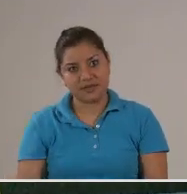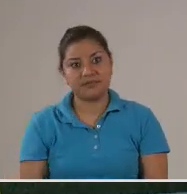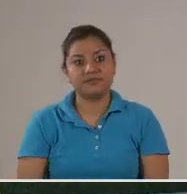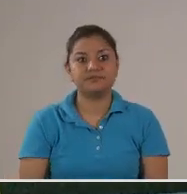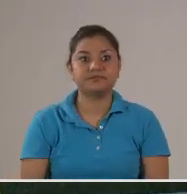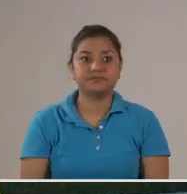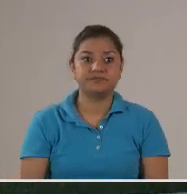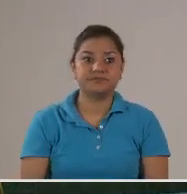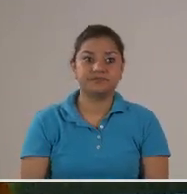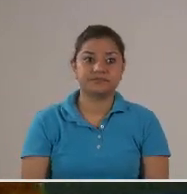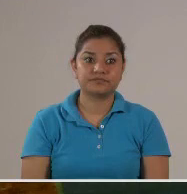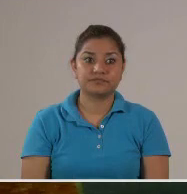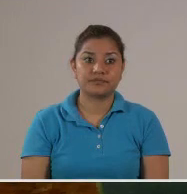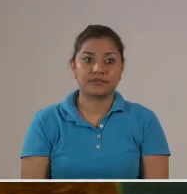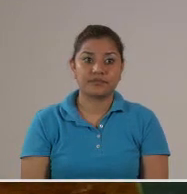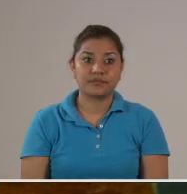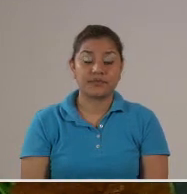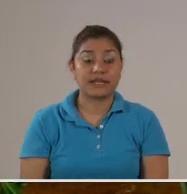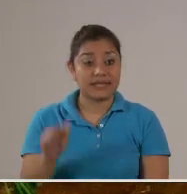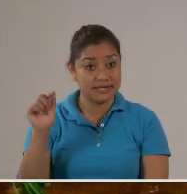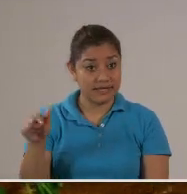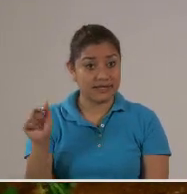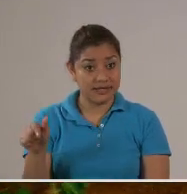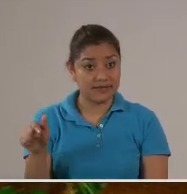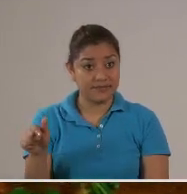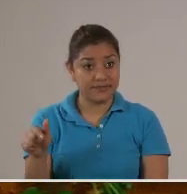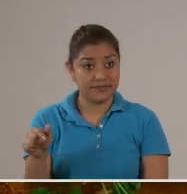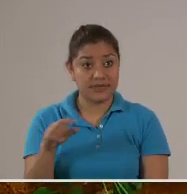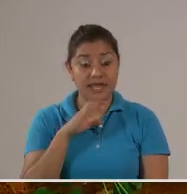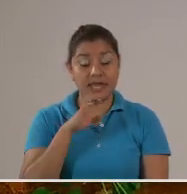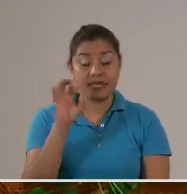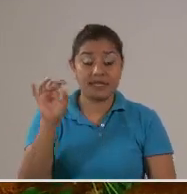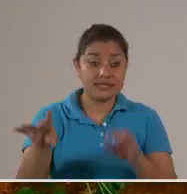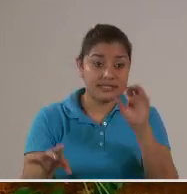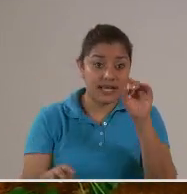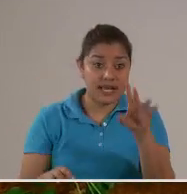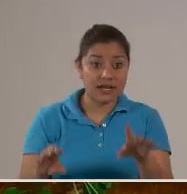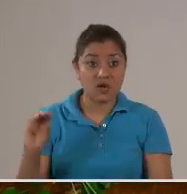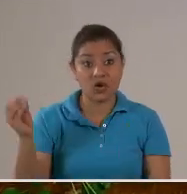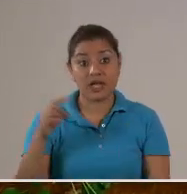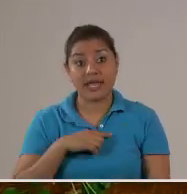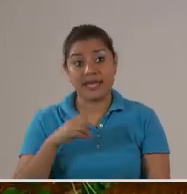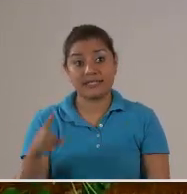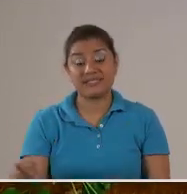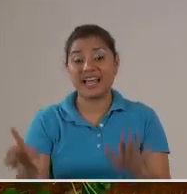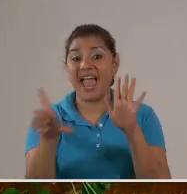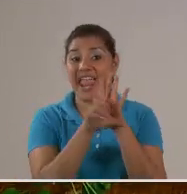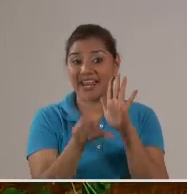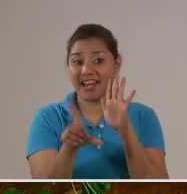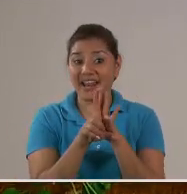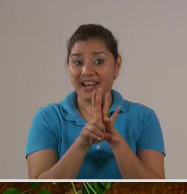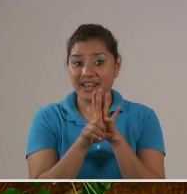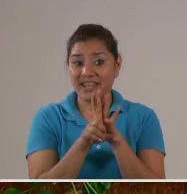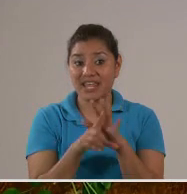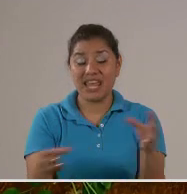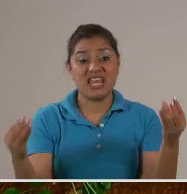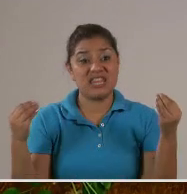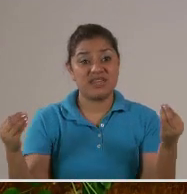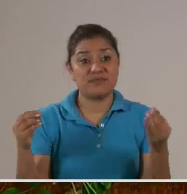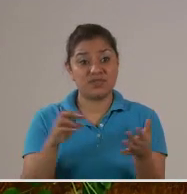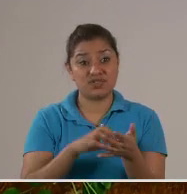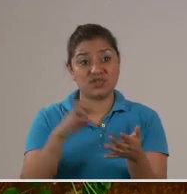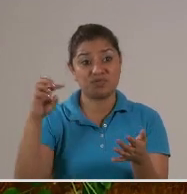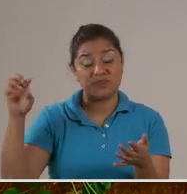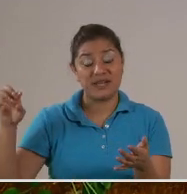contratar y y aquí esto Esto es algo que está en las legislaciones de la mayoría de los países